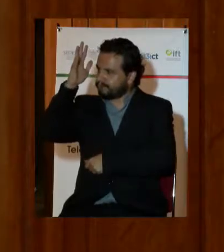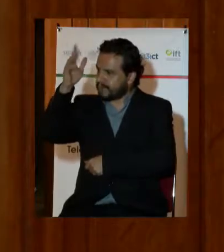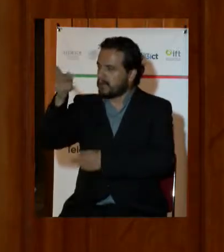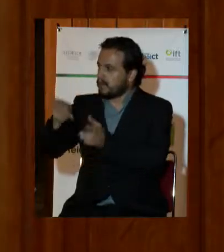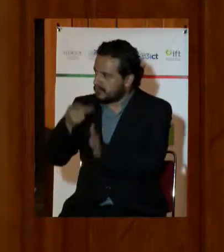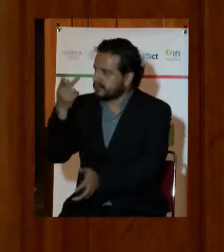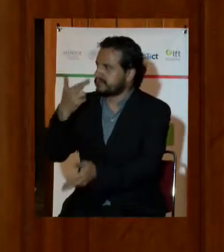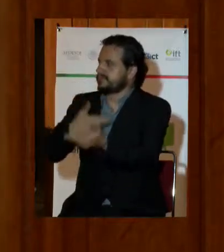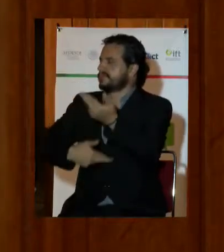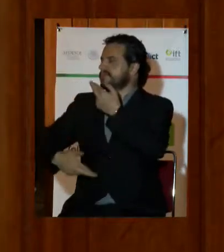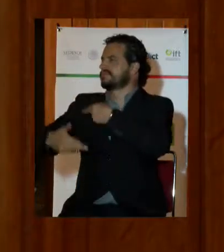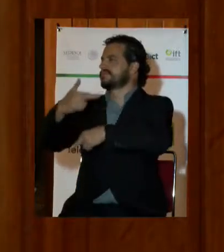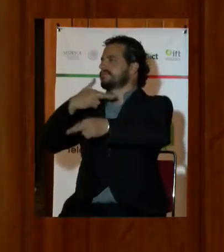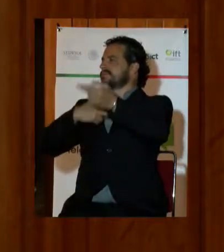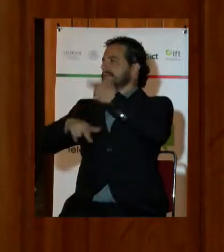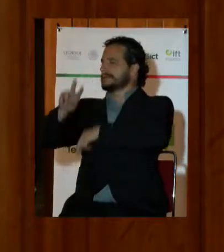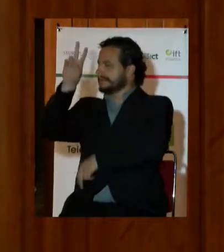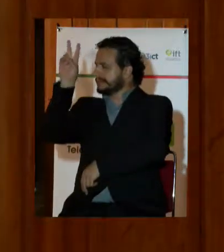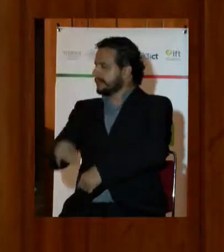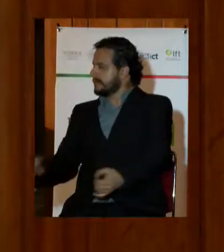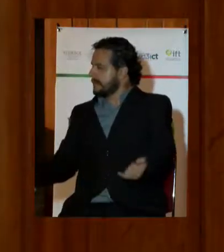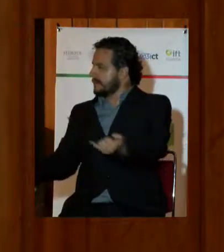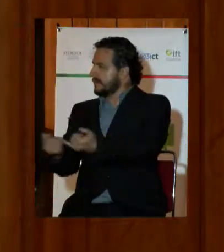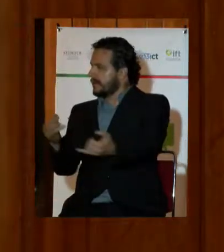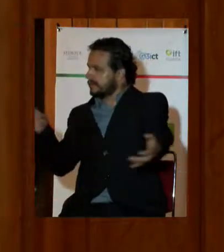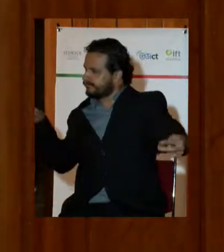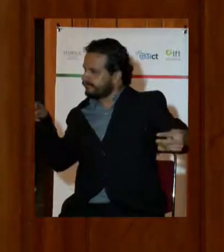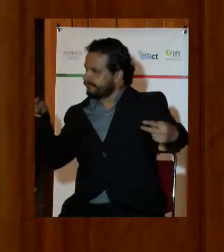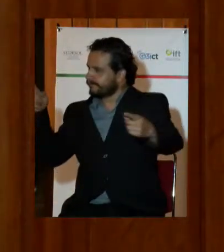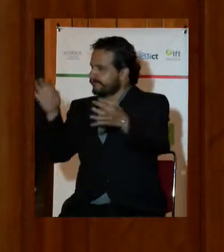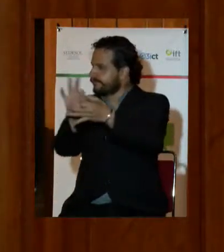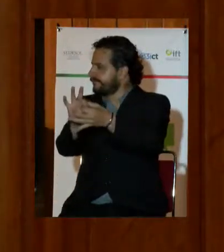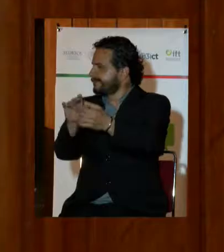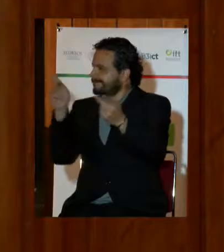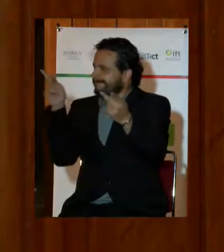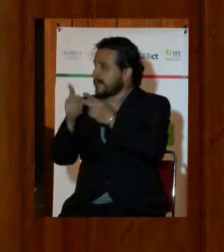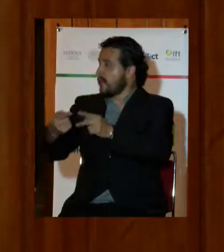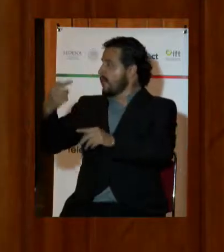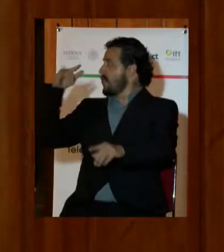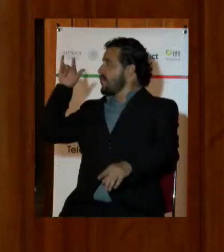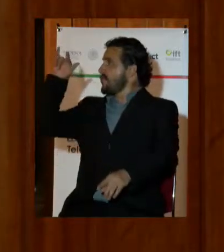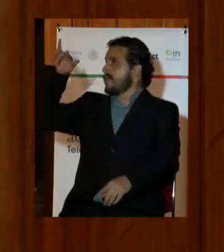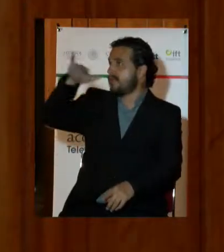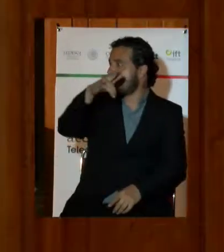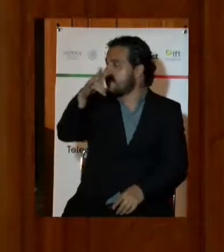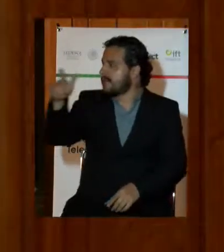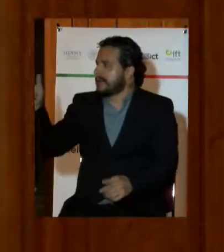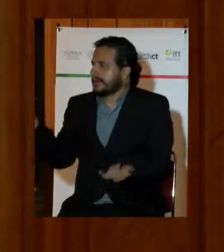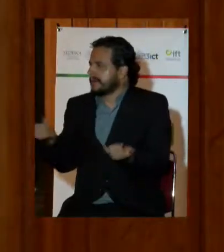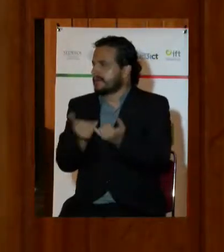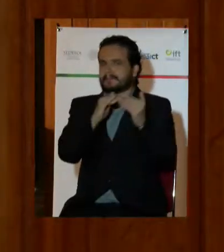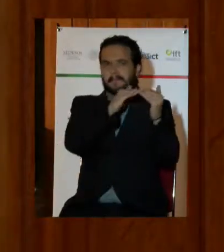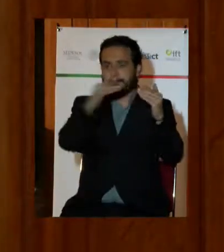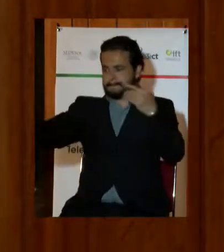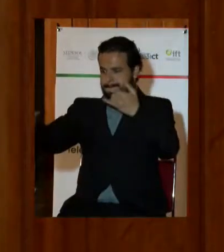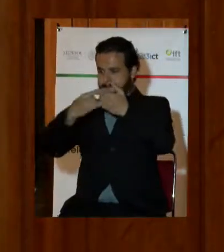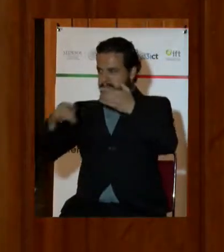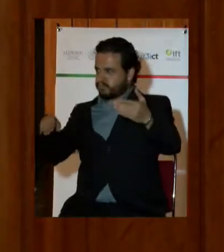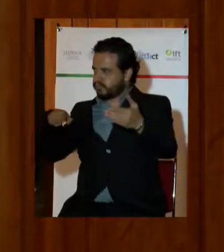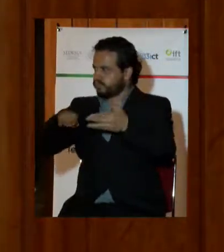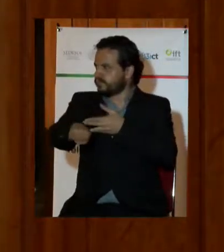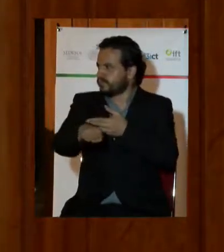no hay coches que vuelan, no hay patinetas que levitan, no hay ropa que se seca sola. Pero hacían un comentario que me parecía muy